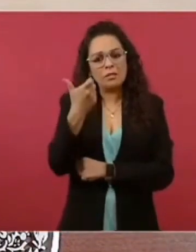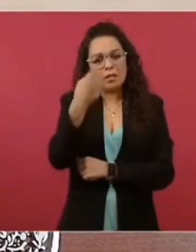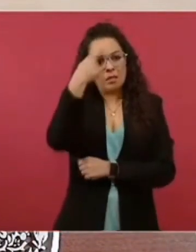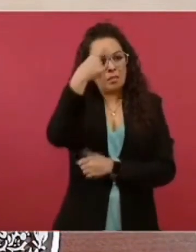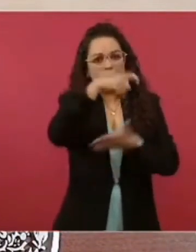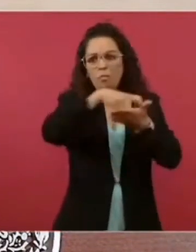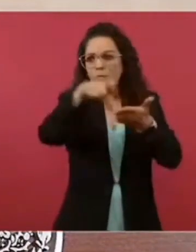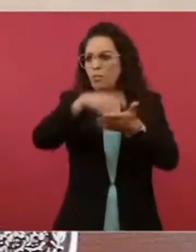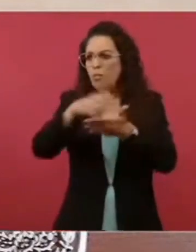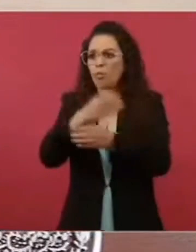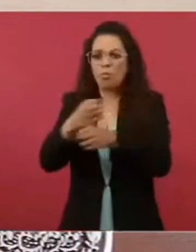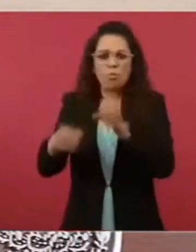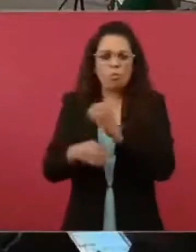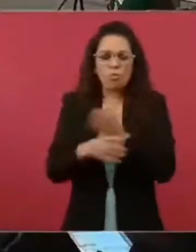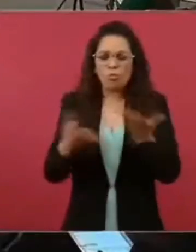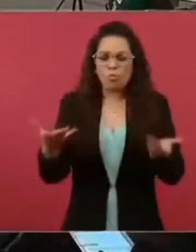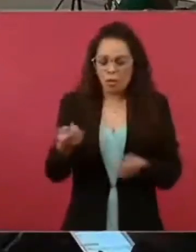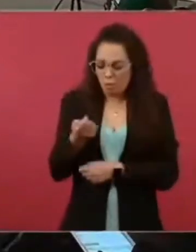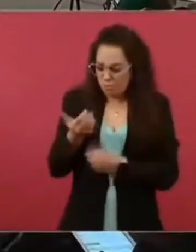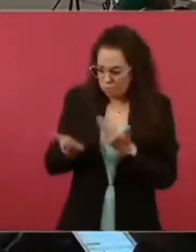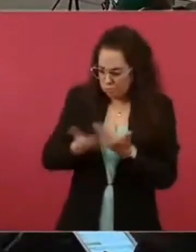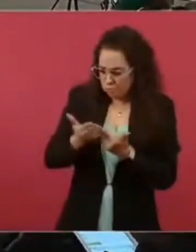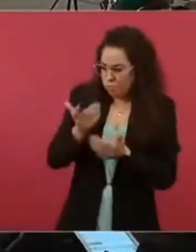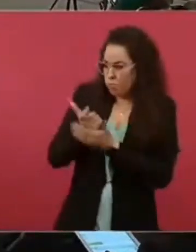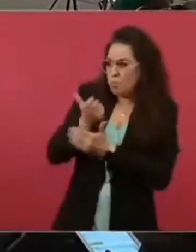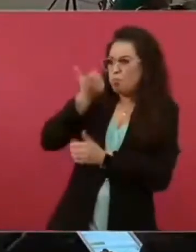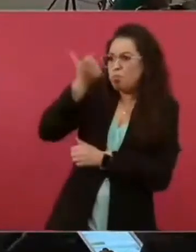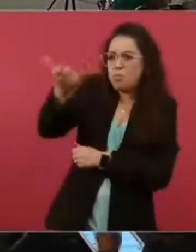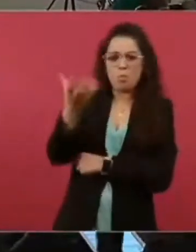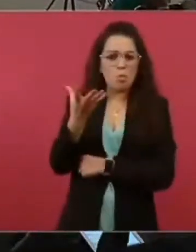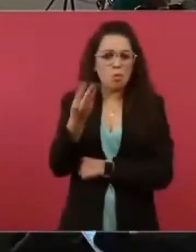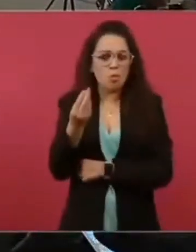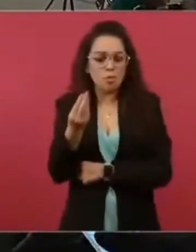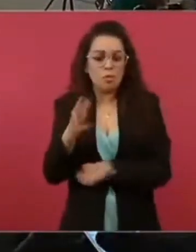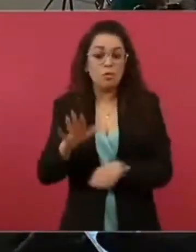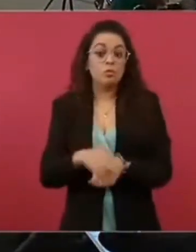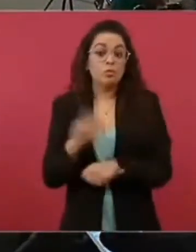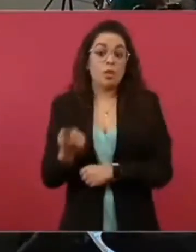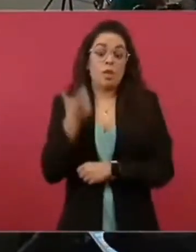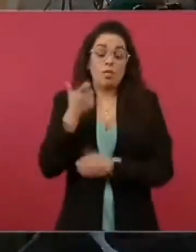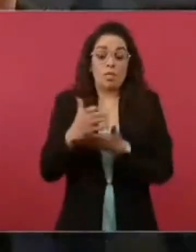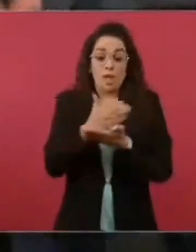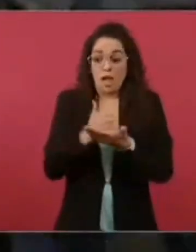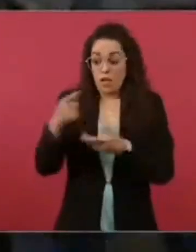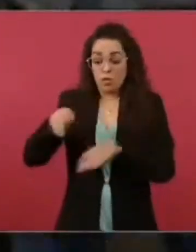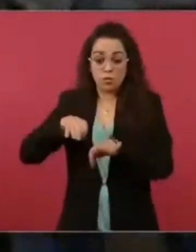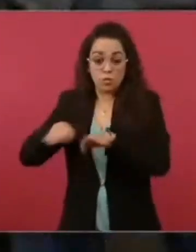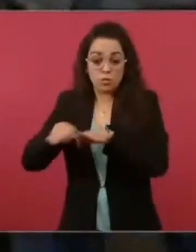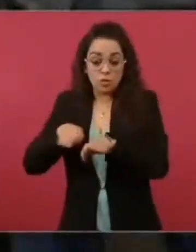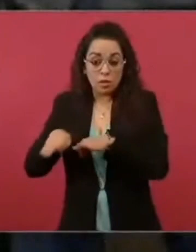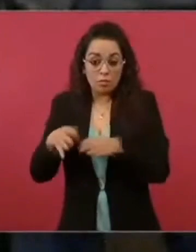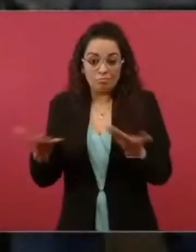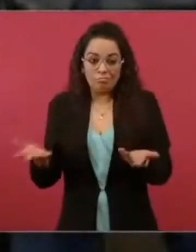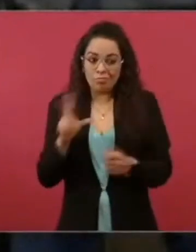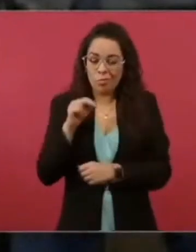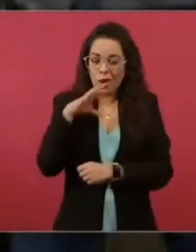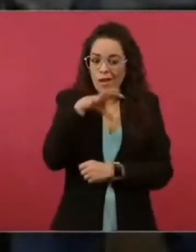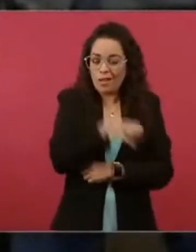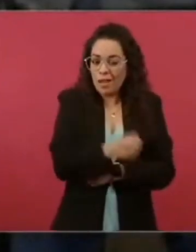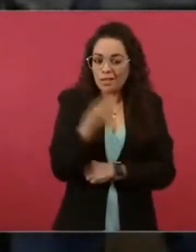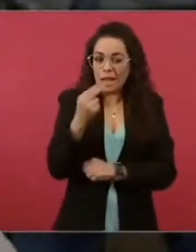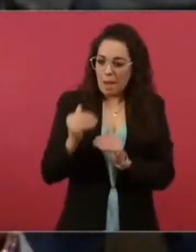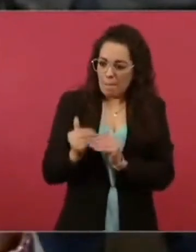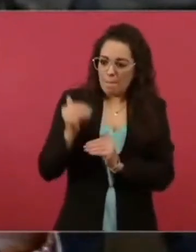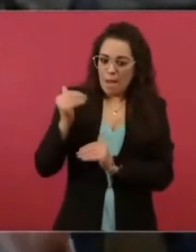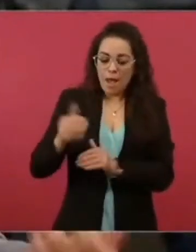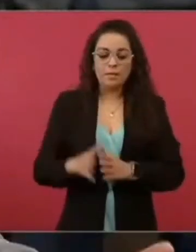ha planteado desde Sí, siempre, en que el salario pues, no rinde lo mismo. Entonces, ahí choca ese dato de bajó la inflación, sí es una buena noticia, pero